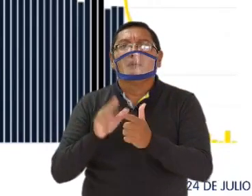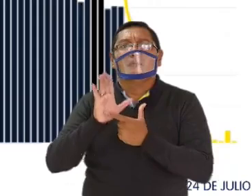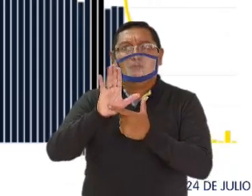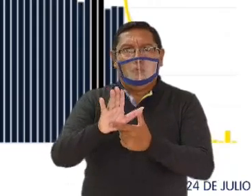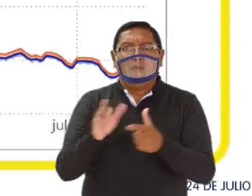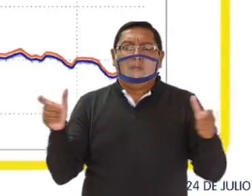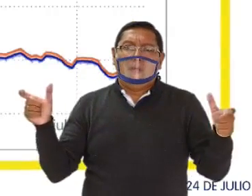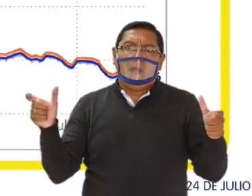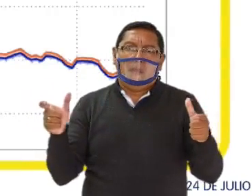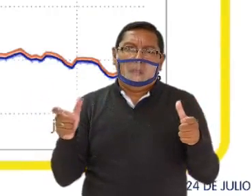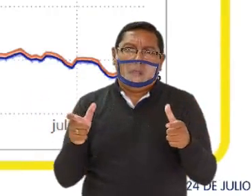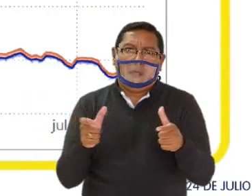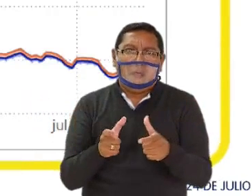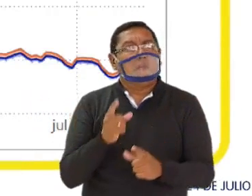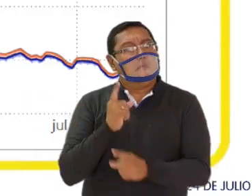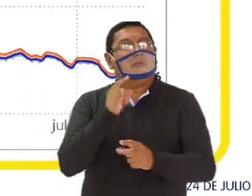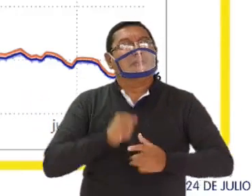en descenso.